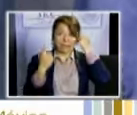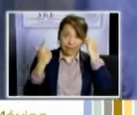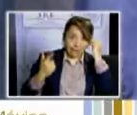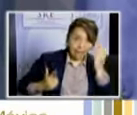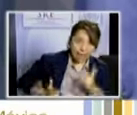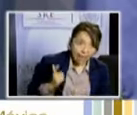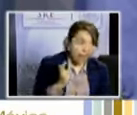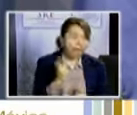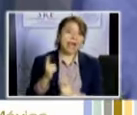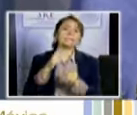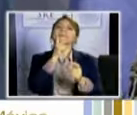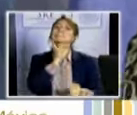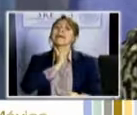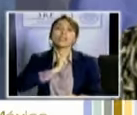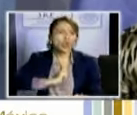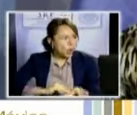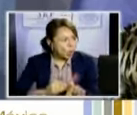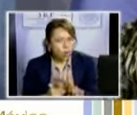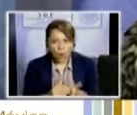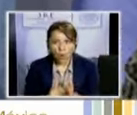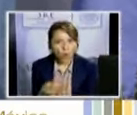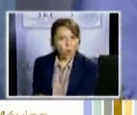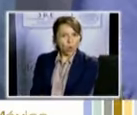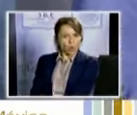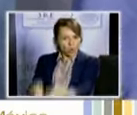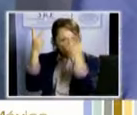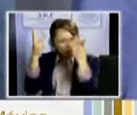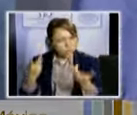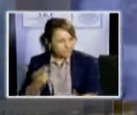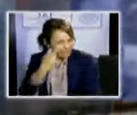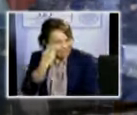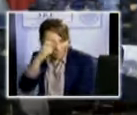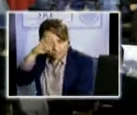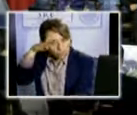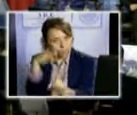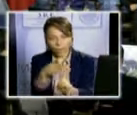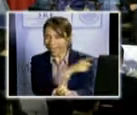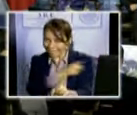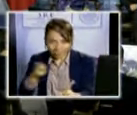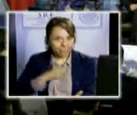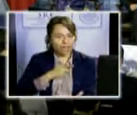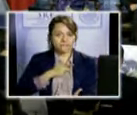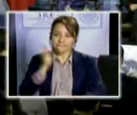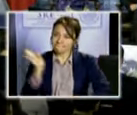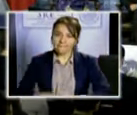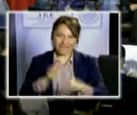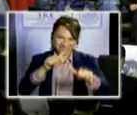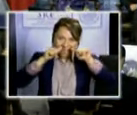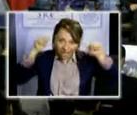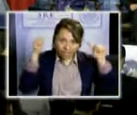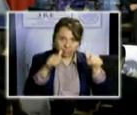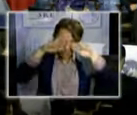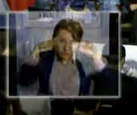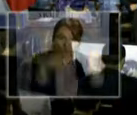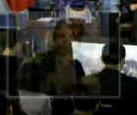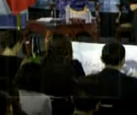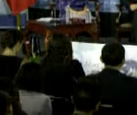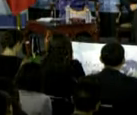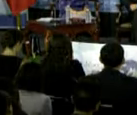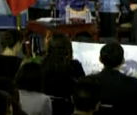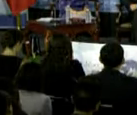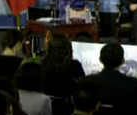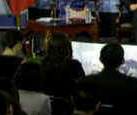que ir esta discusión. Esta panorámica que pone pertinentemente Ana María, recojo de